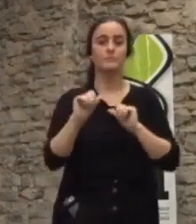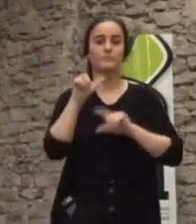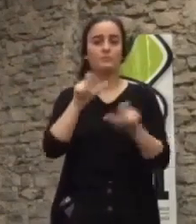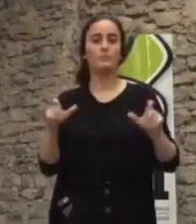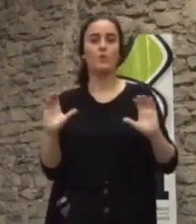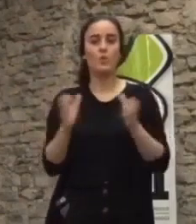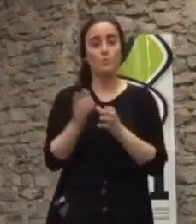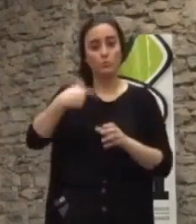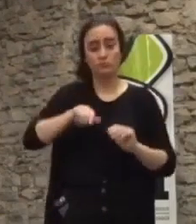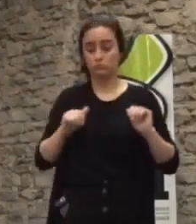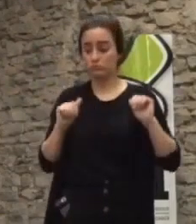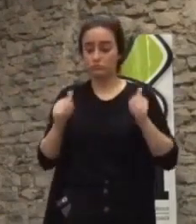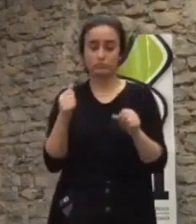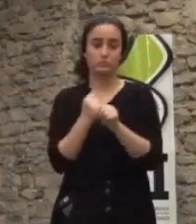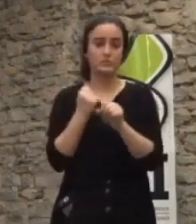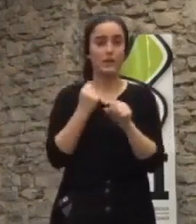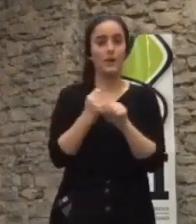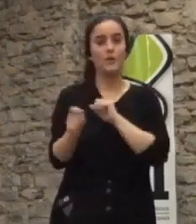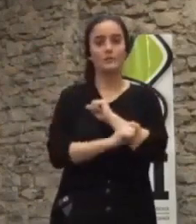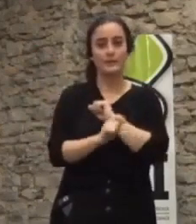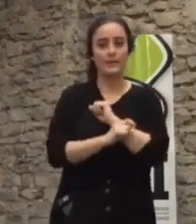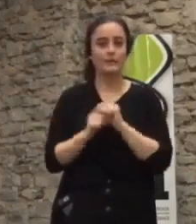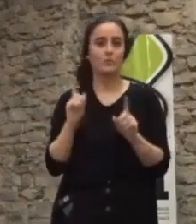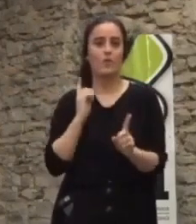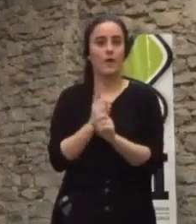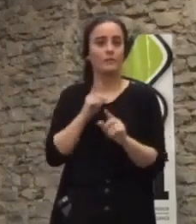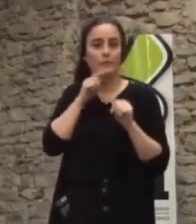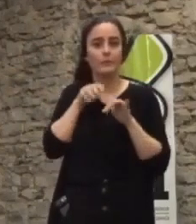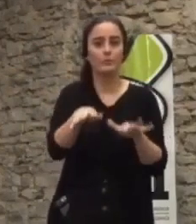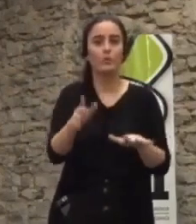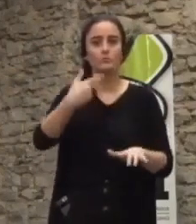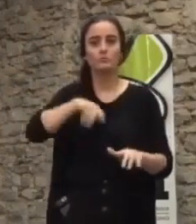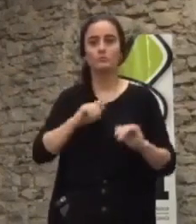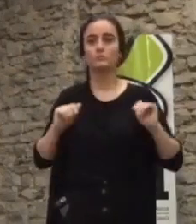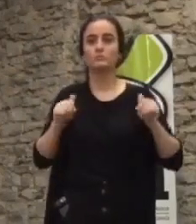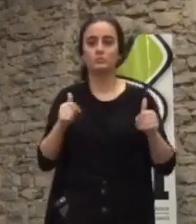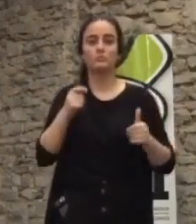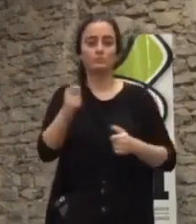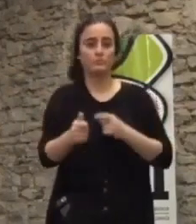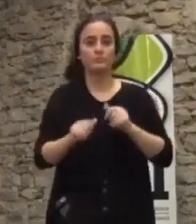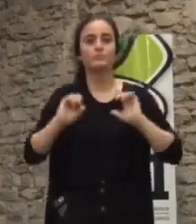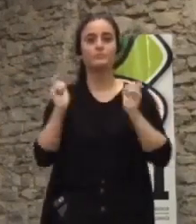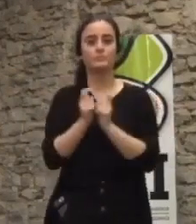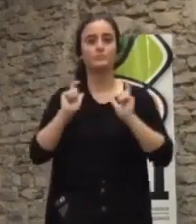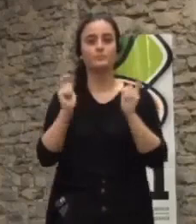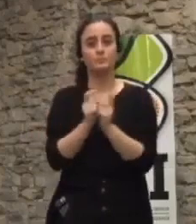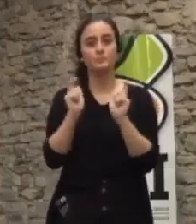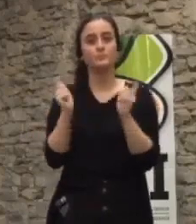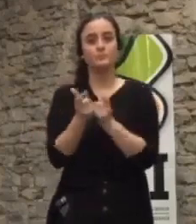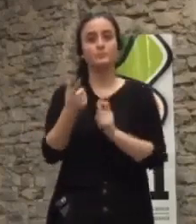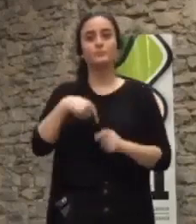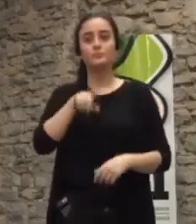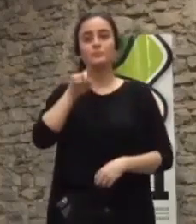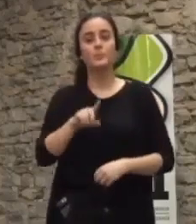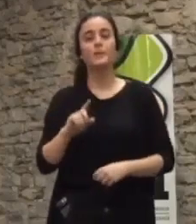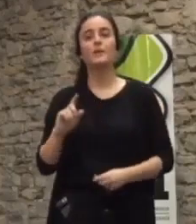que trabajamos en iniciativas y estrategias antirrumores, que hemos ido de forma periódica y constante reuniéndonos y manteniendo